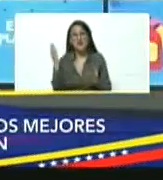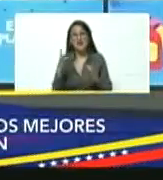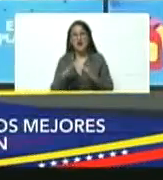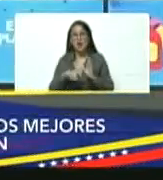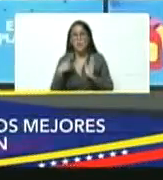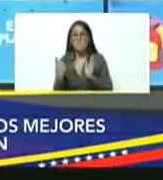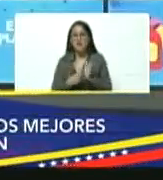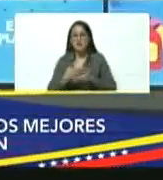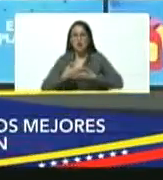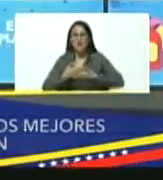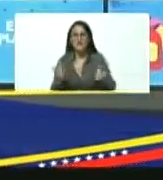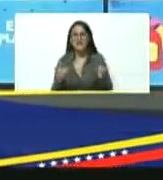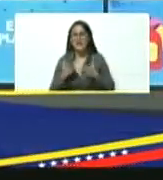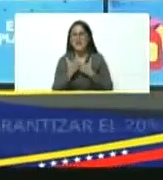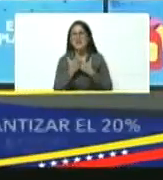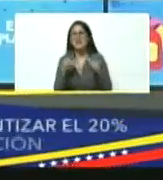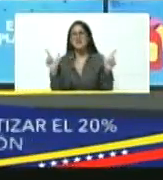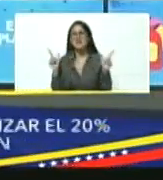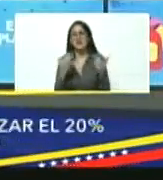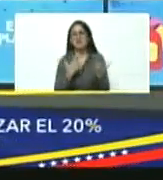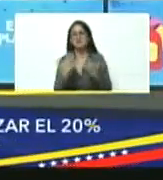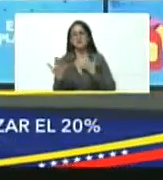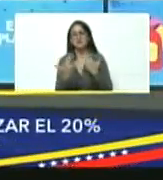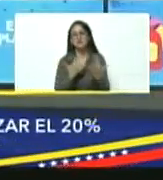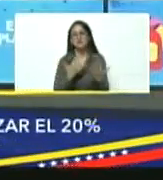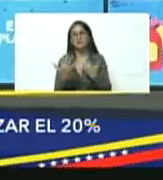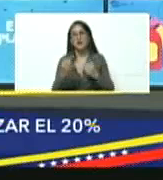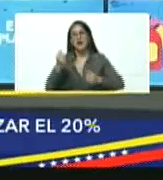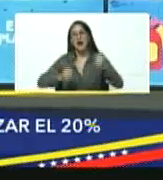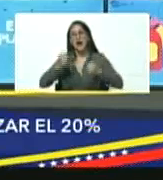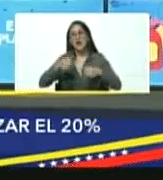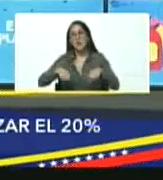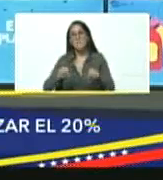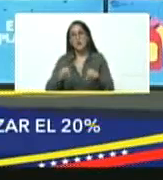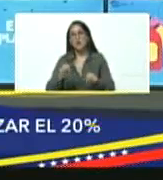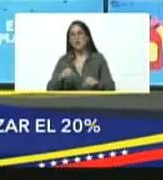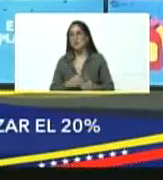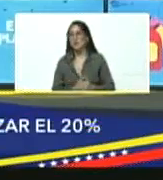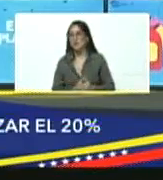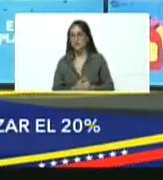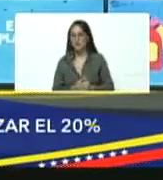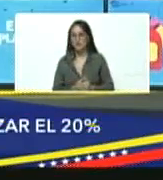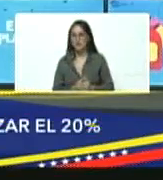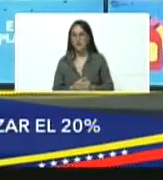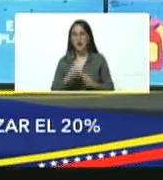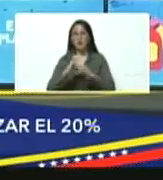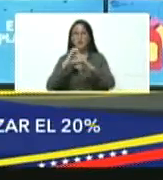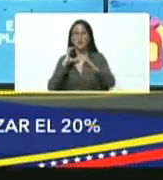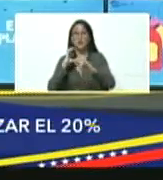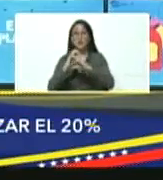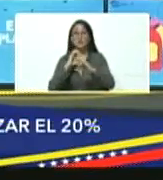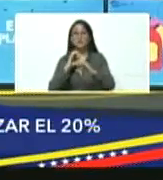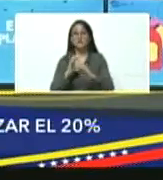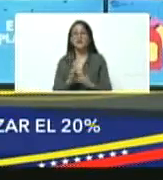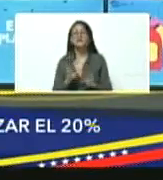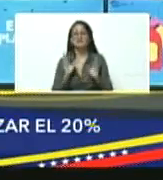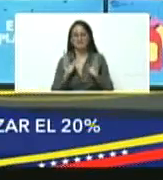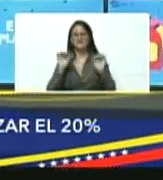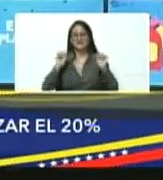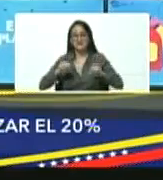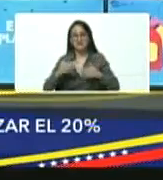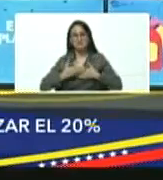totalmente abiertas y libres para circulación de vehículos, motos, carros, autobuses, transporte. Vamos a la